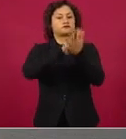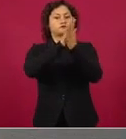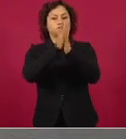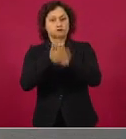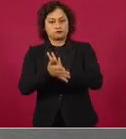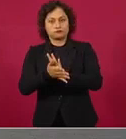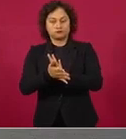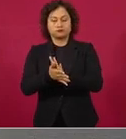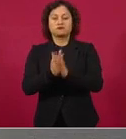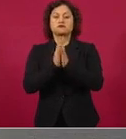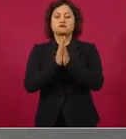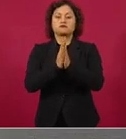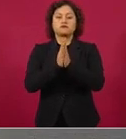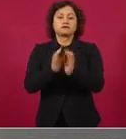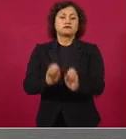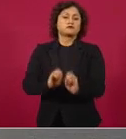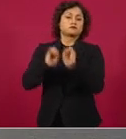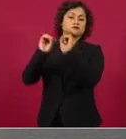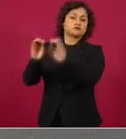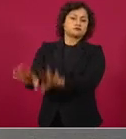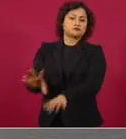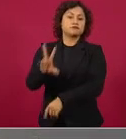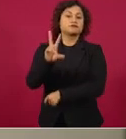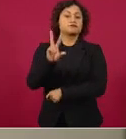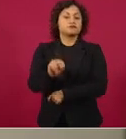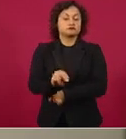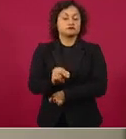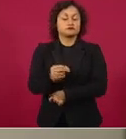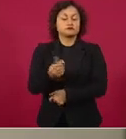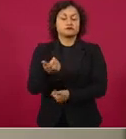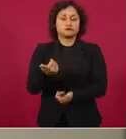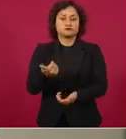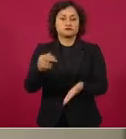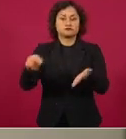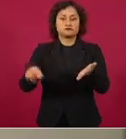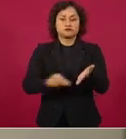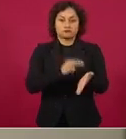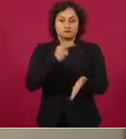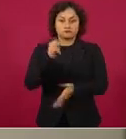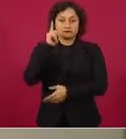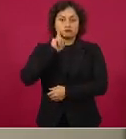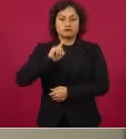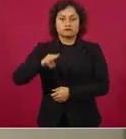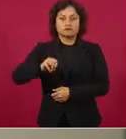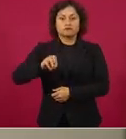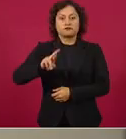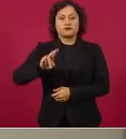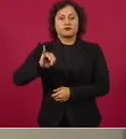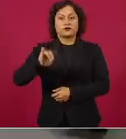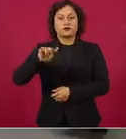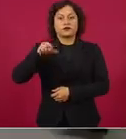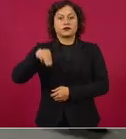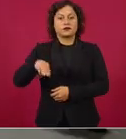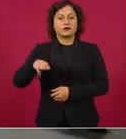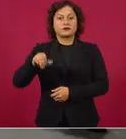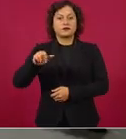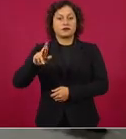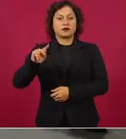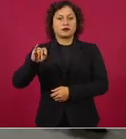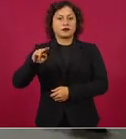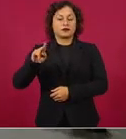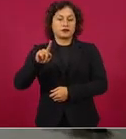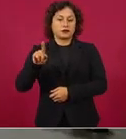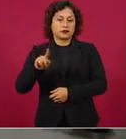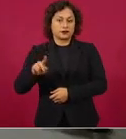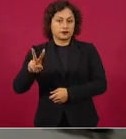favor, no lo deje solo. Atentamente, Miriam Martínez Vargas. Sí, ya estamos